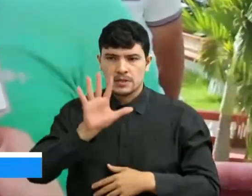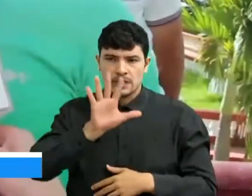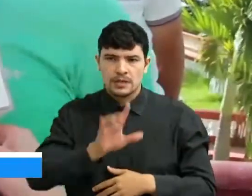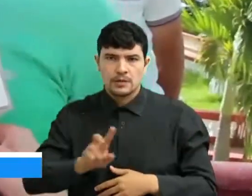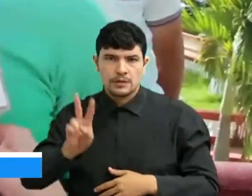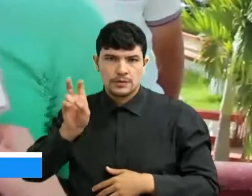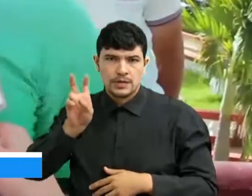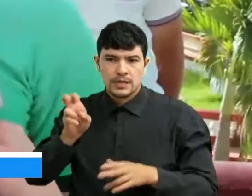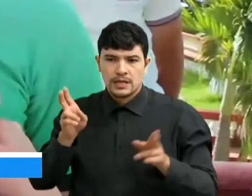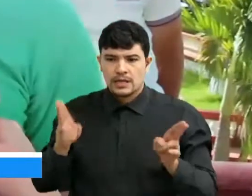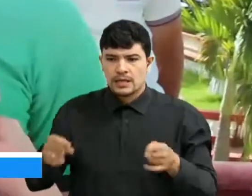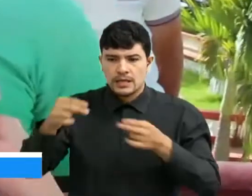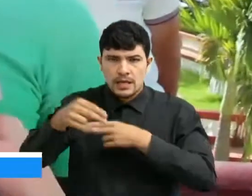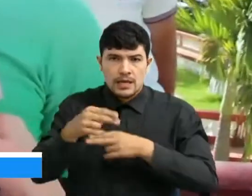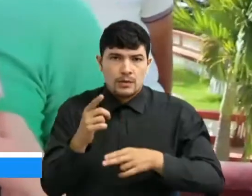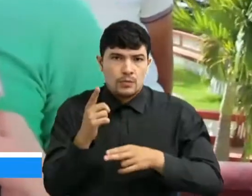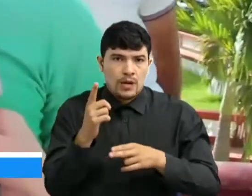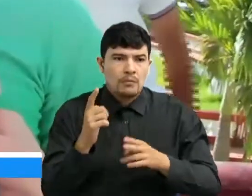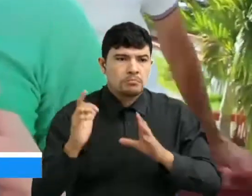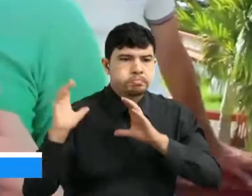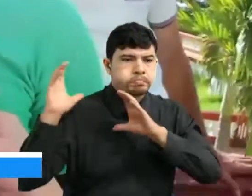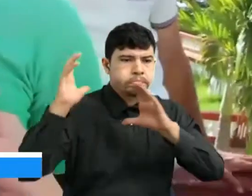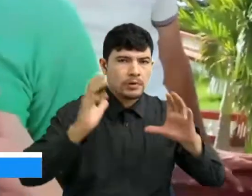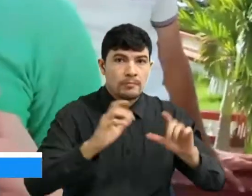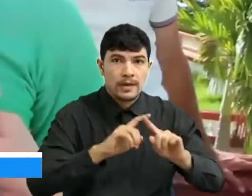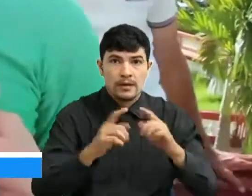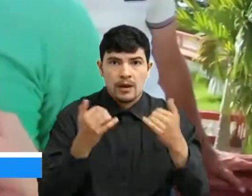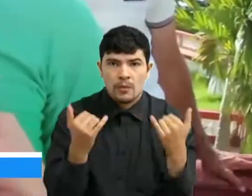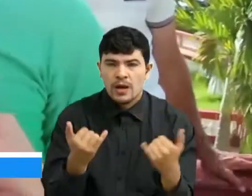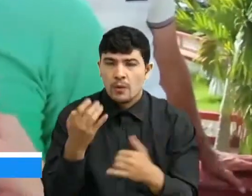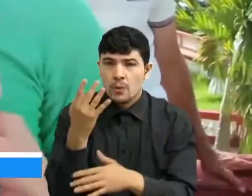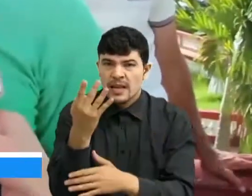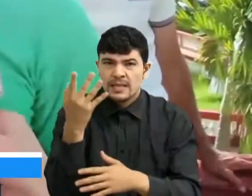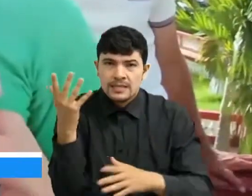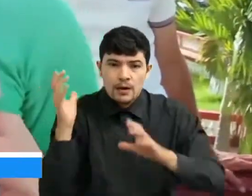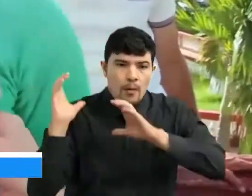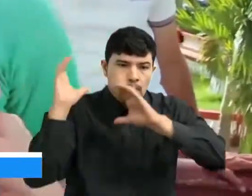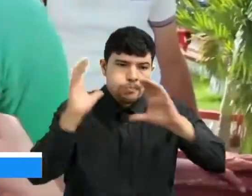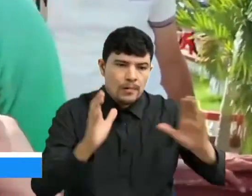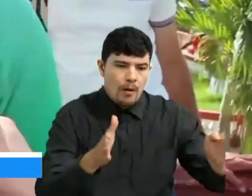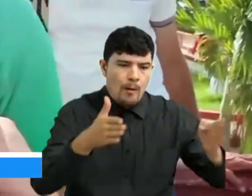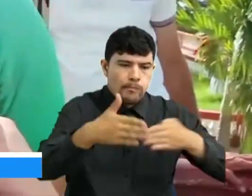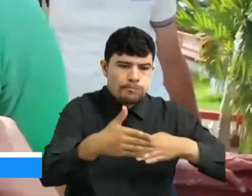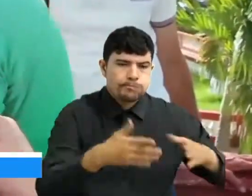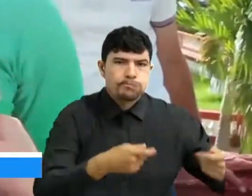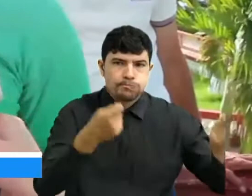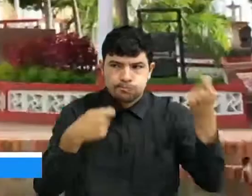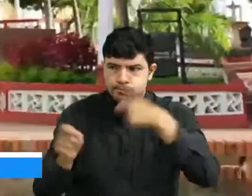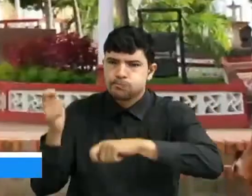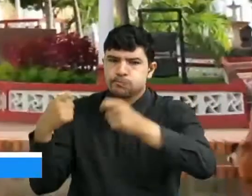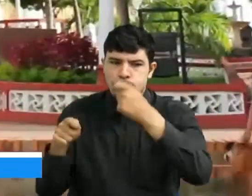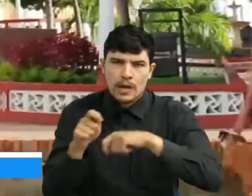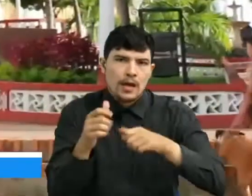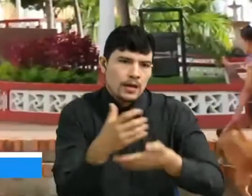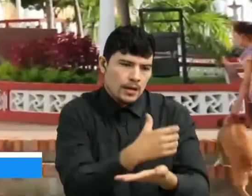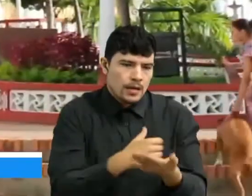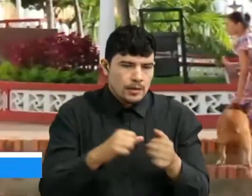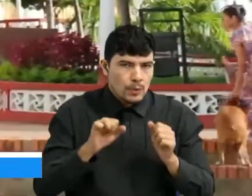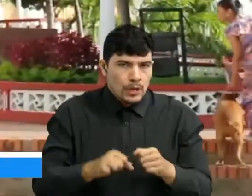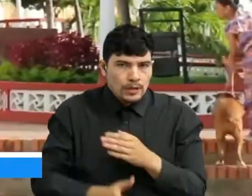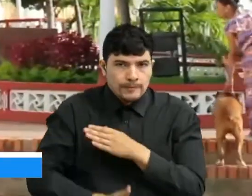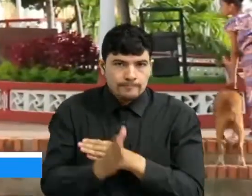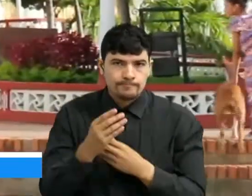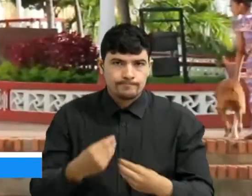hectárea. Hoy nos hemos dado el lujo de llegar a producir hasta 45 cargas por hectárea y eso nos ha dado para podernos sostener. Es